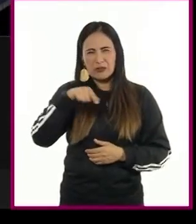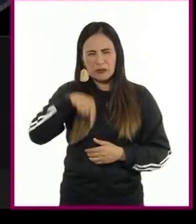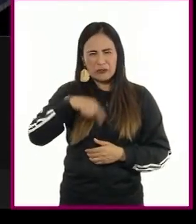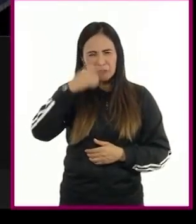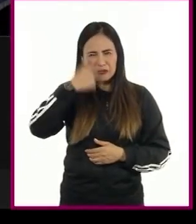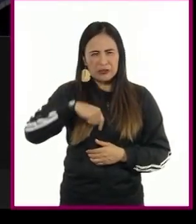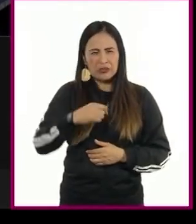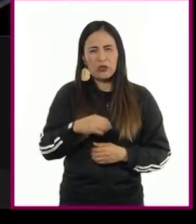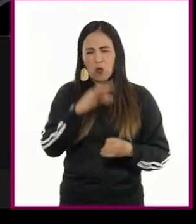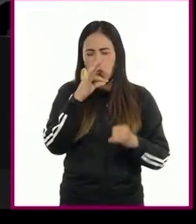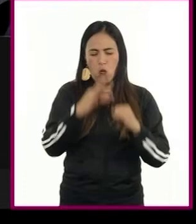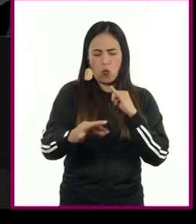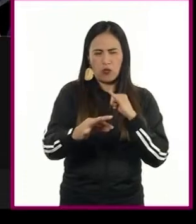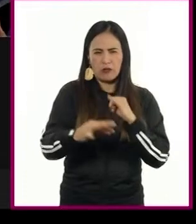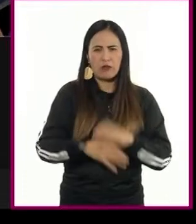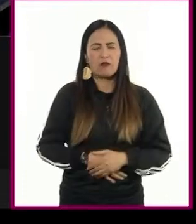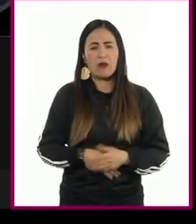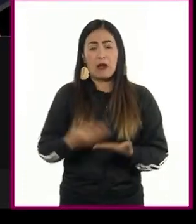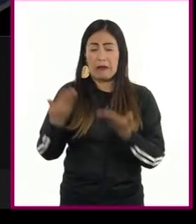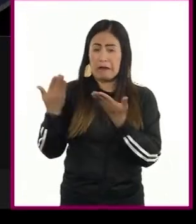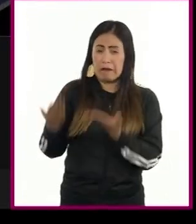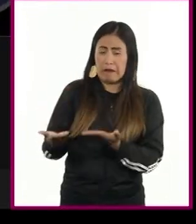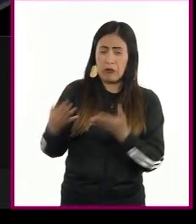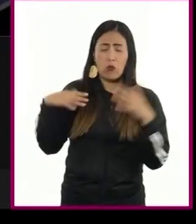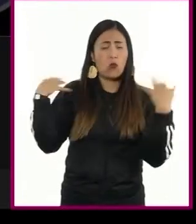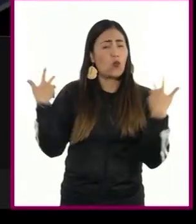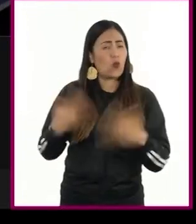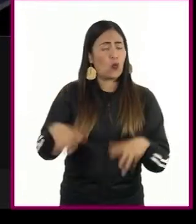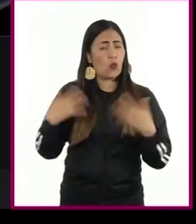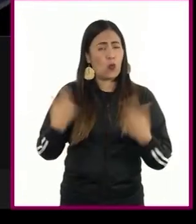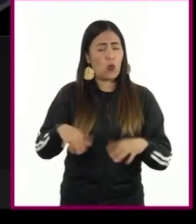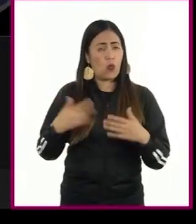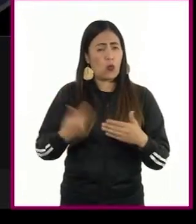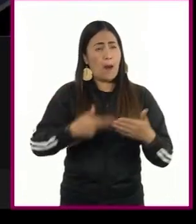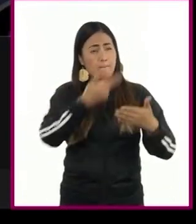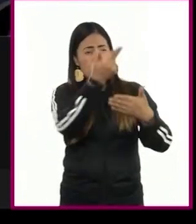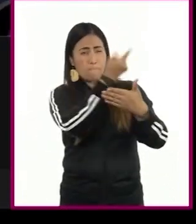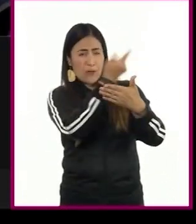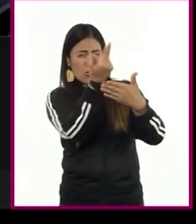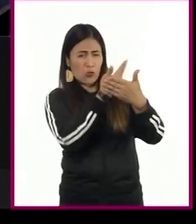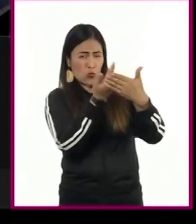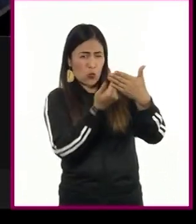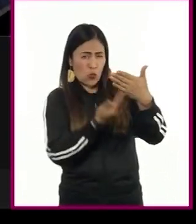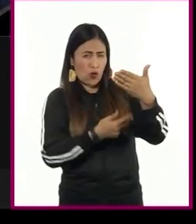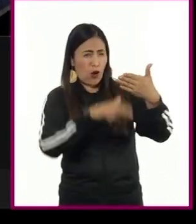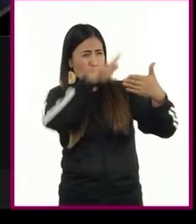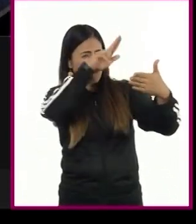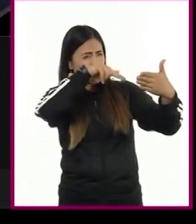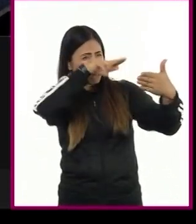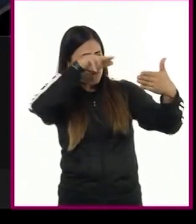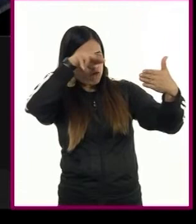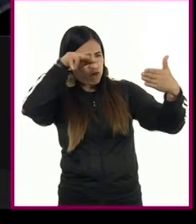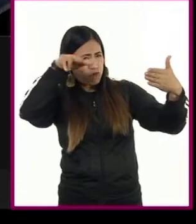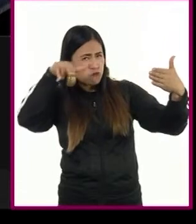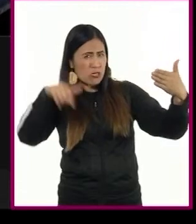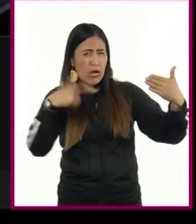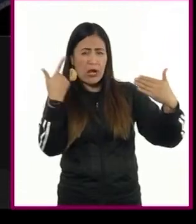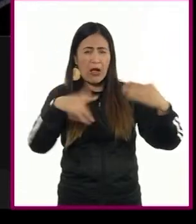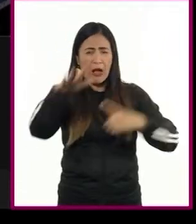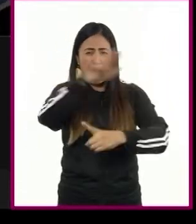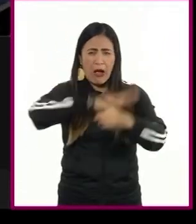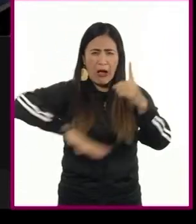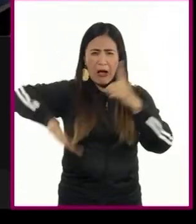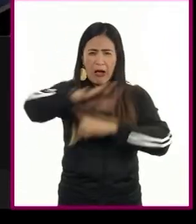la consideré como una muestra ejemplar de pintura entendida como una fiel imitación de la